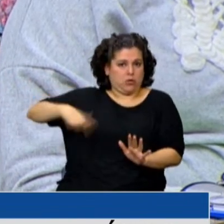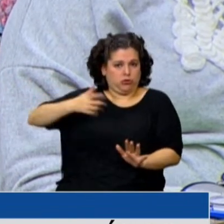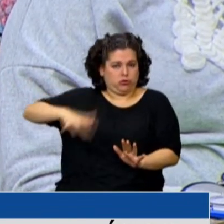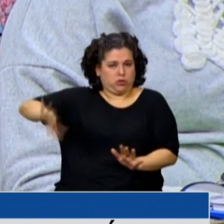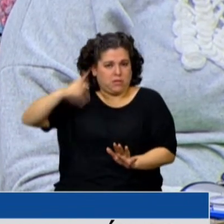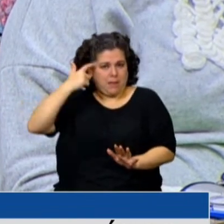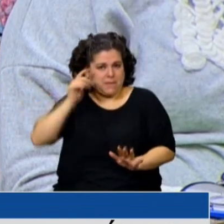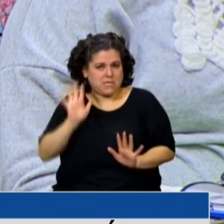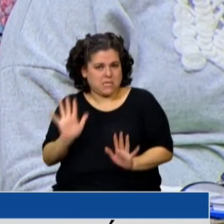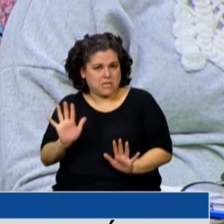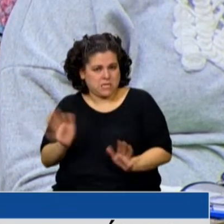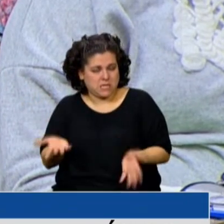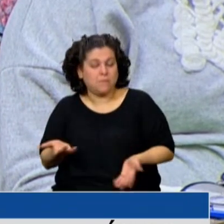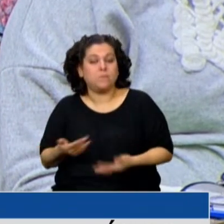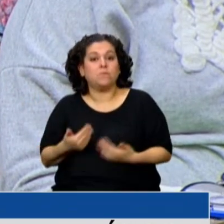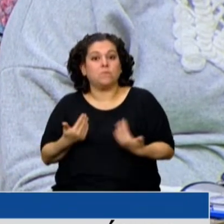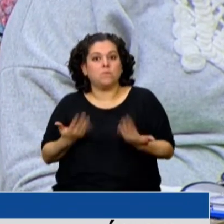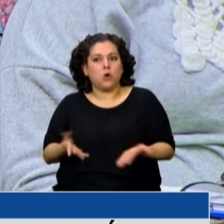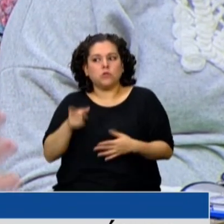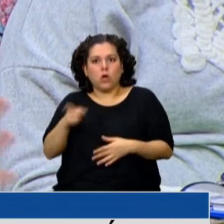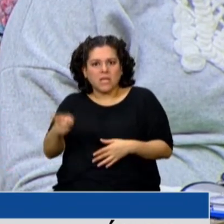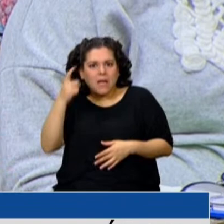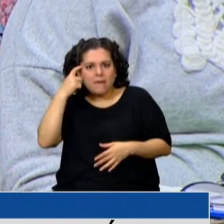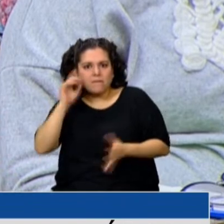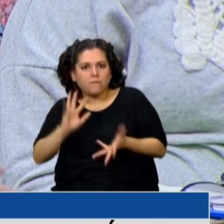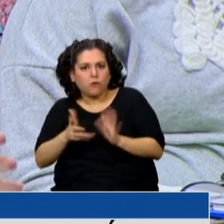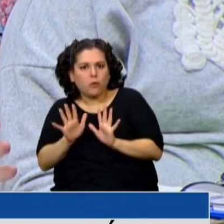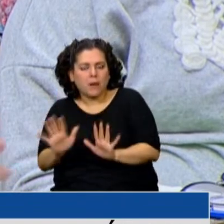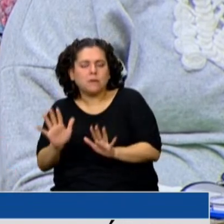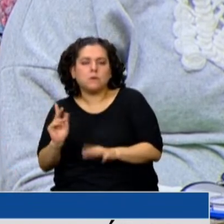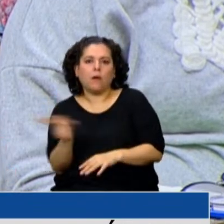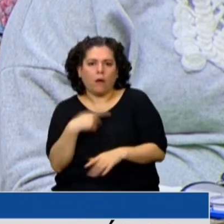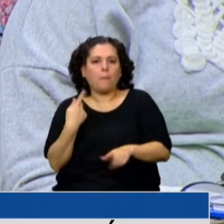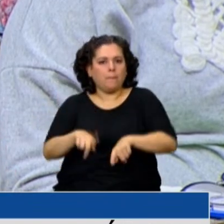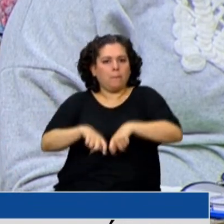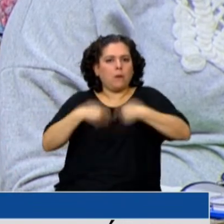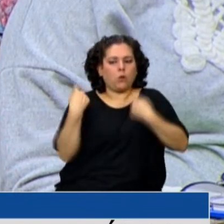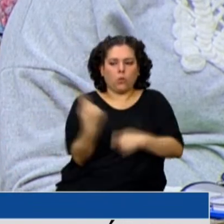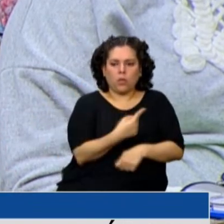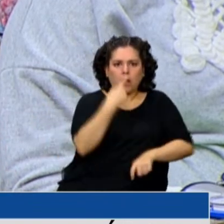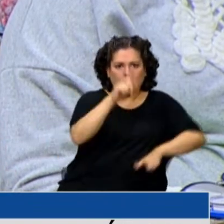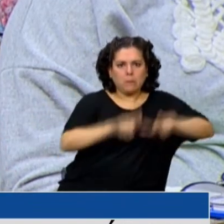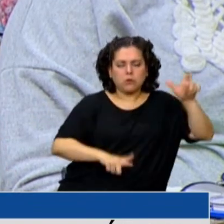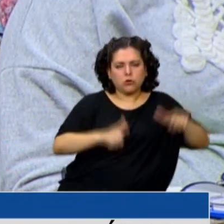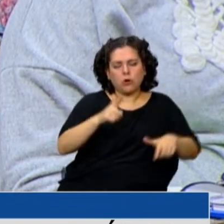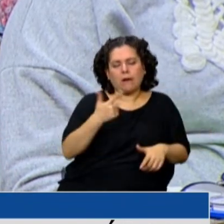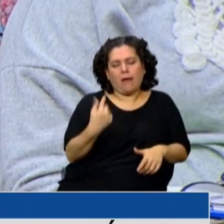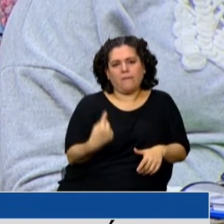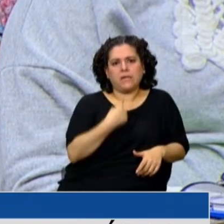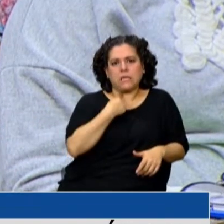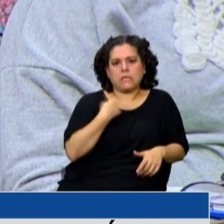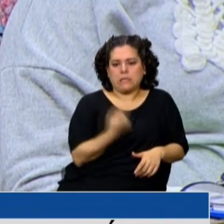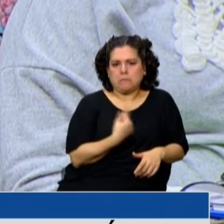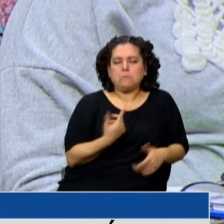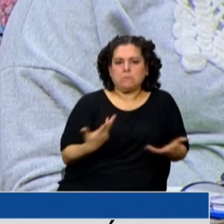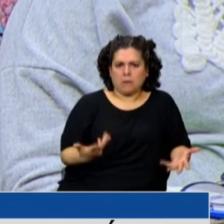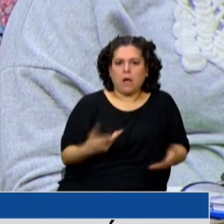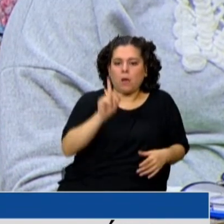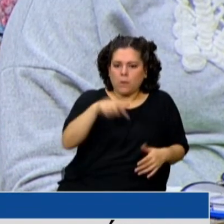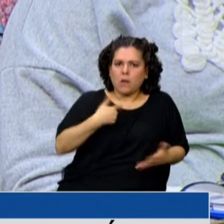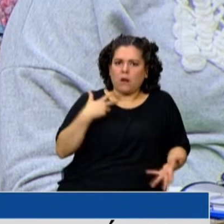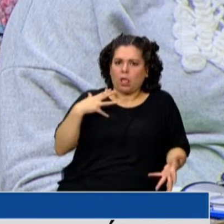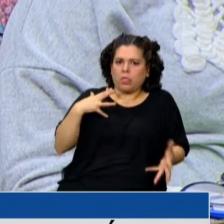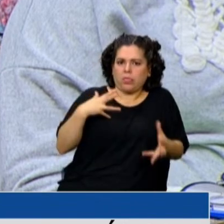Estas consecuencias afectan la vida de las personas víctimas y conllevan tremendos